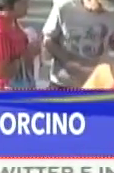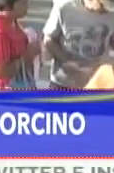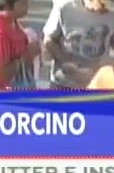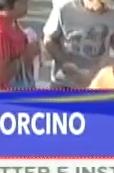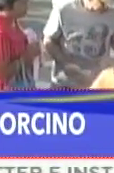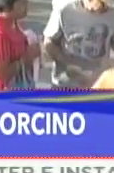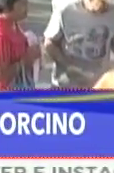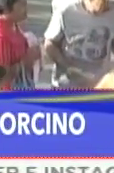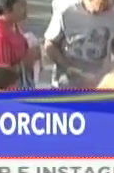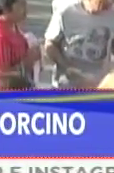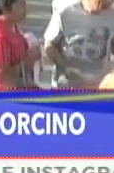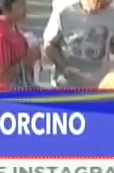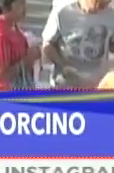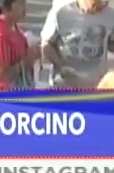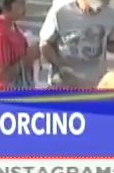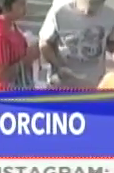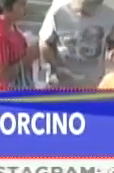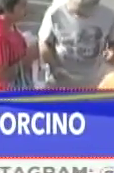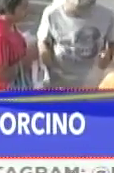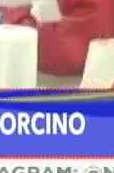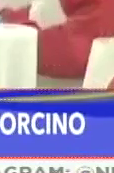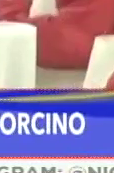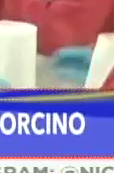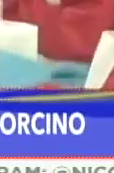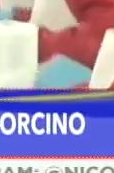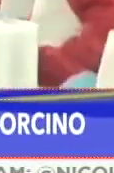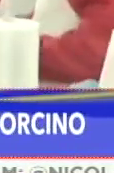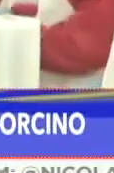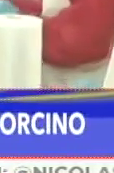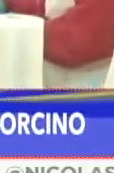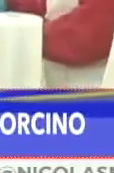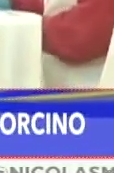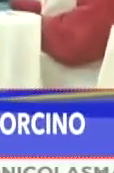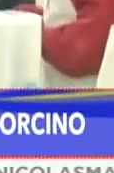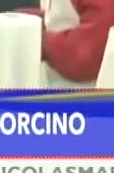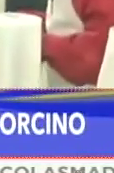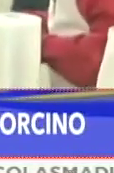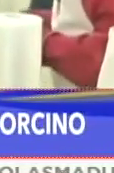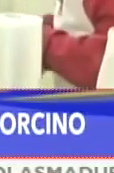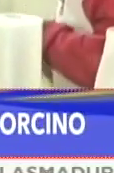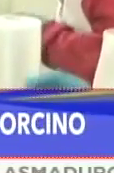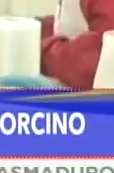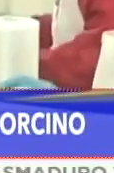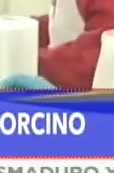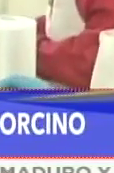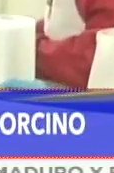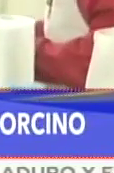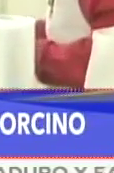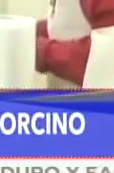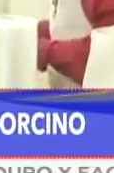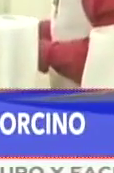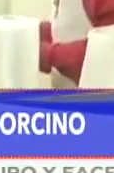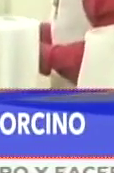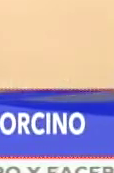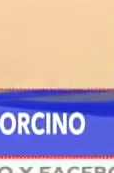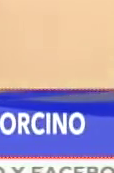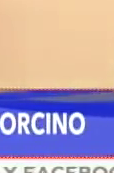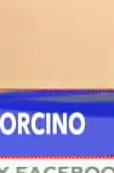sábados, pero también nosotros ya tenemos algo más de un mes con un plan